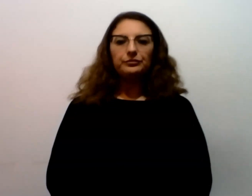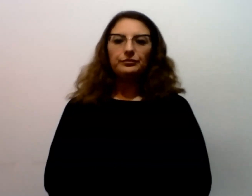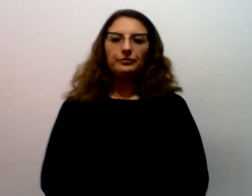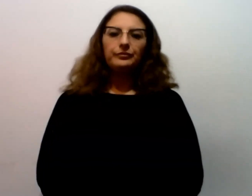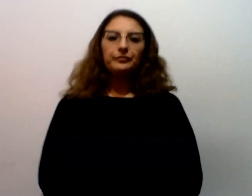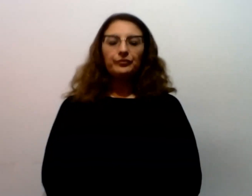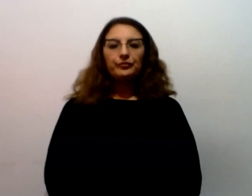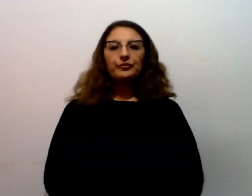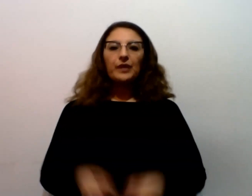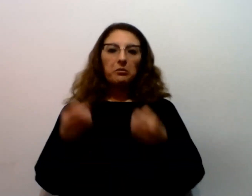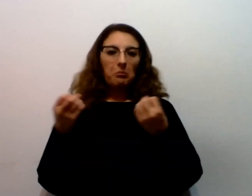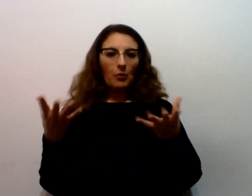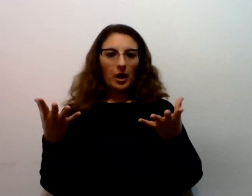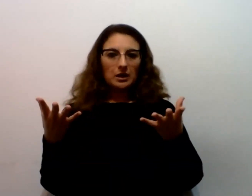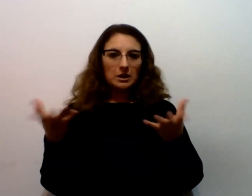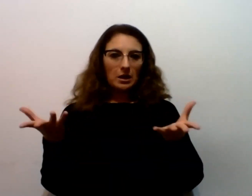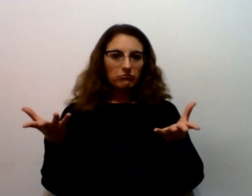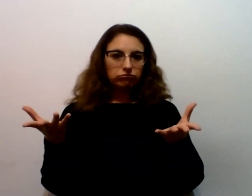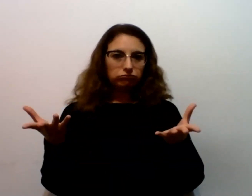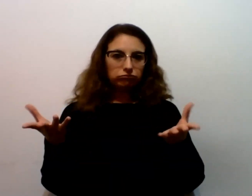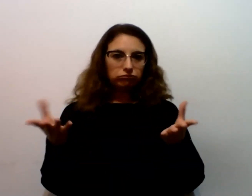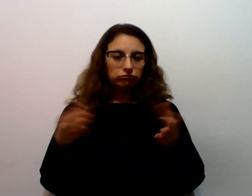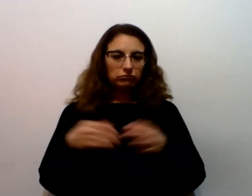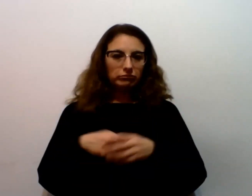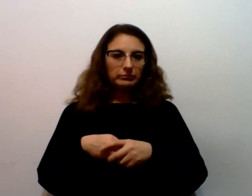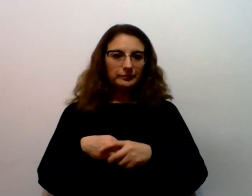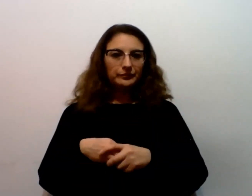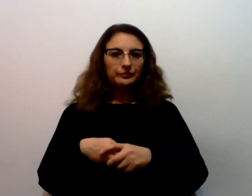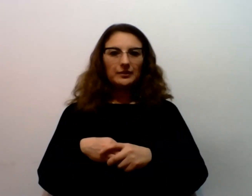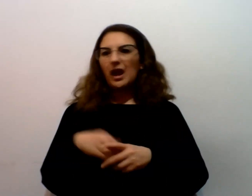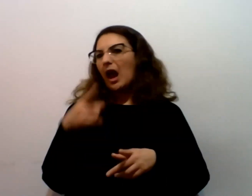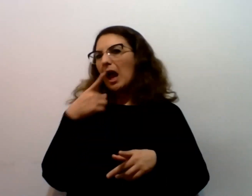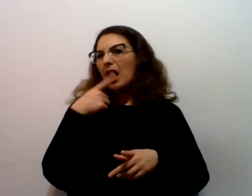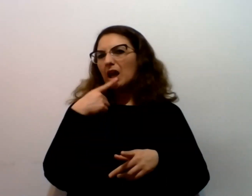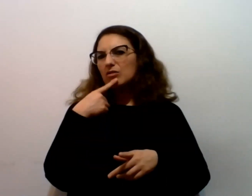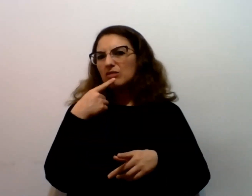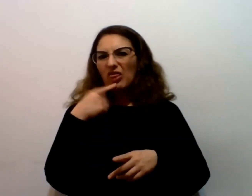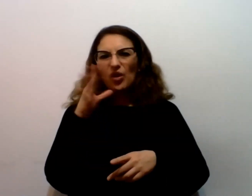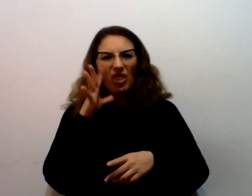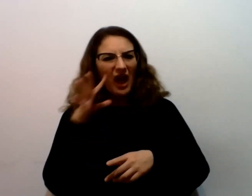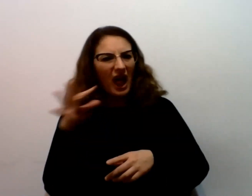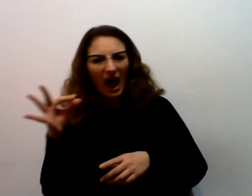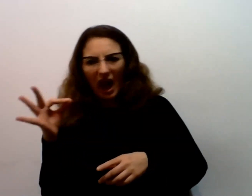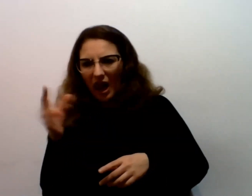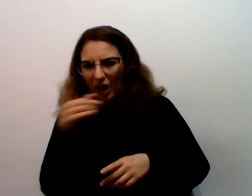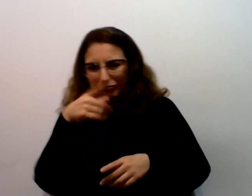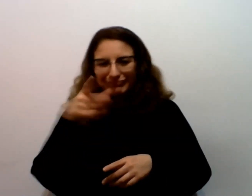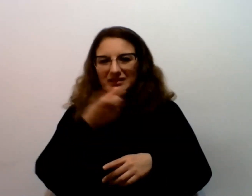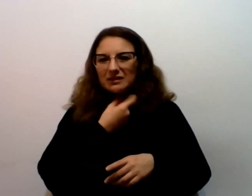Bueno, no sé si hay algo más que quieran,